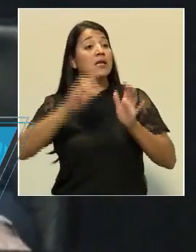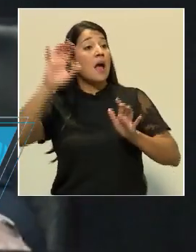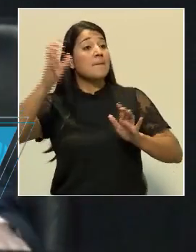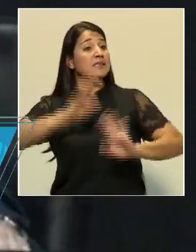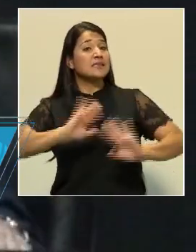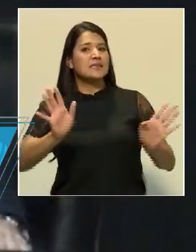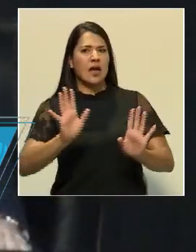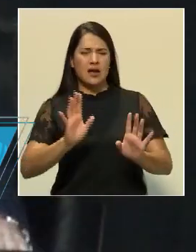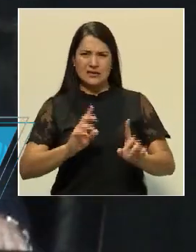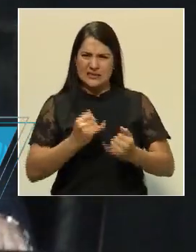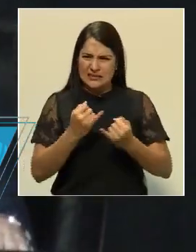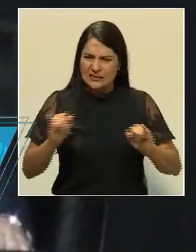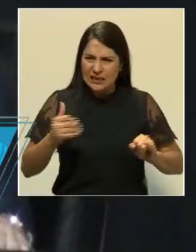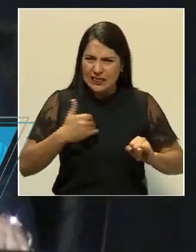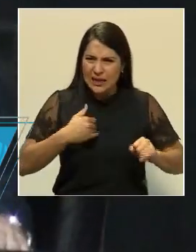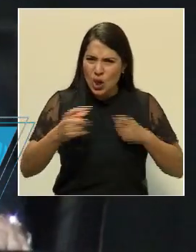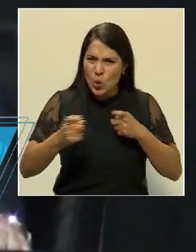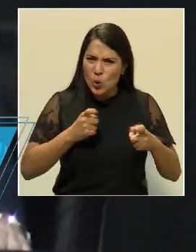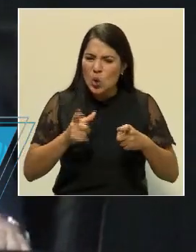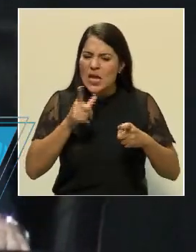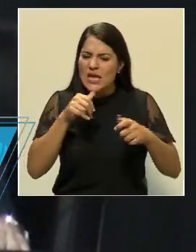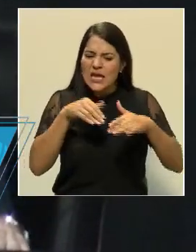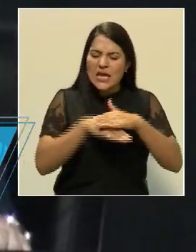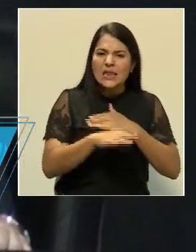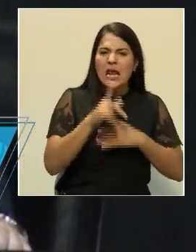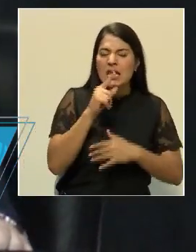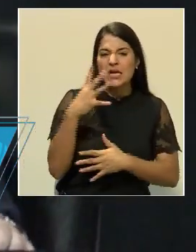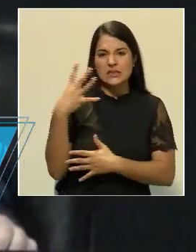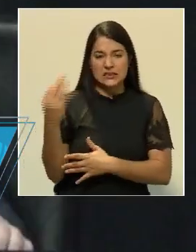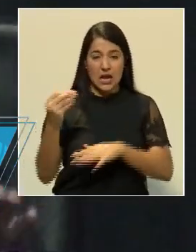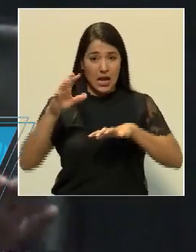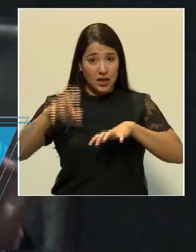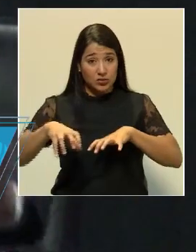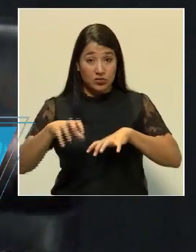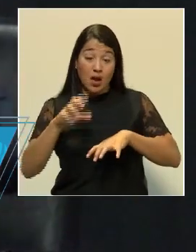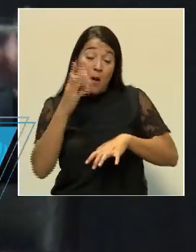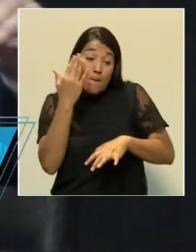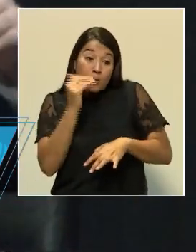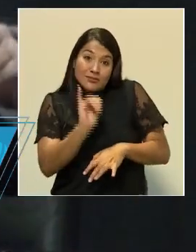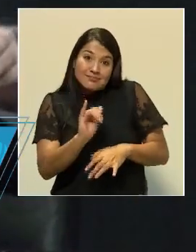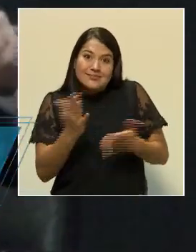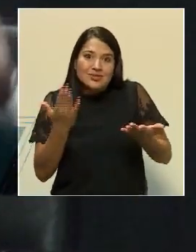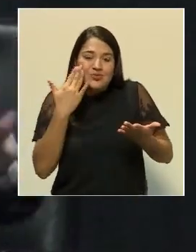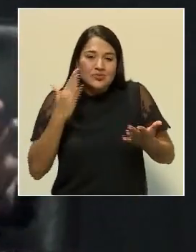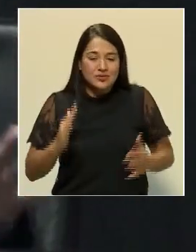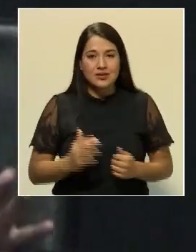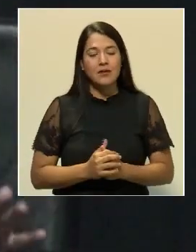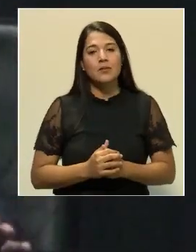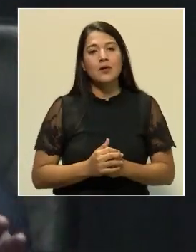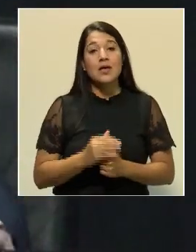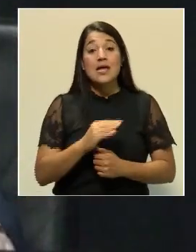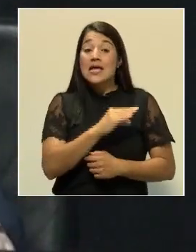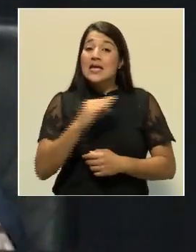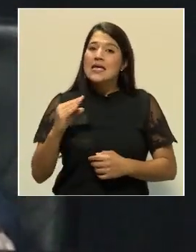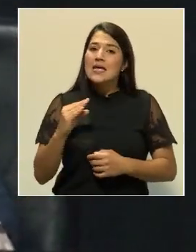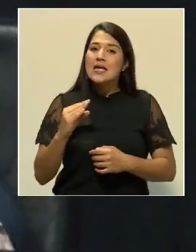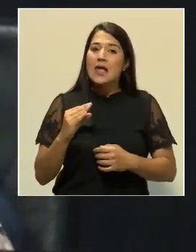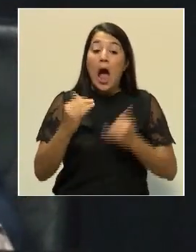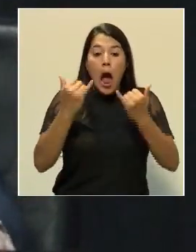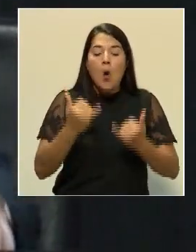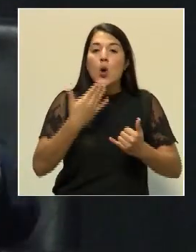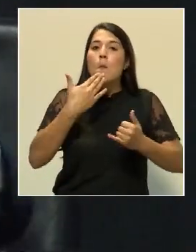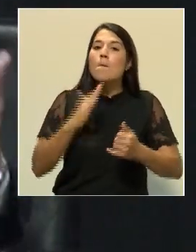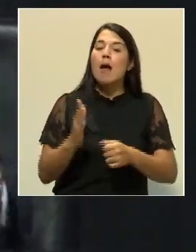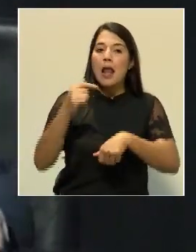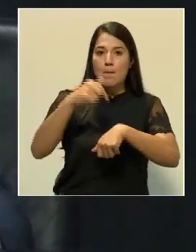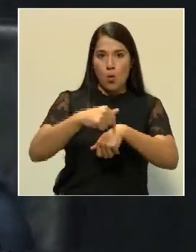haya un control estricto de lo que entra y sale del cantón, porque lamentablemente así es. Es decir, y es un mal país que estamos viviendo en